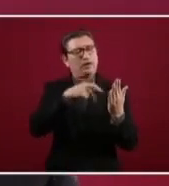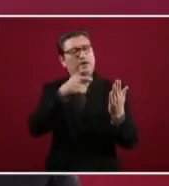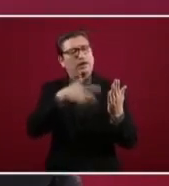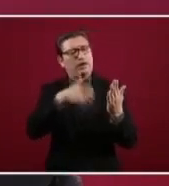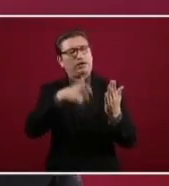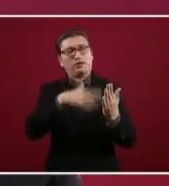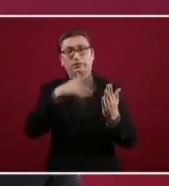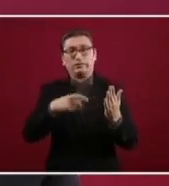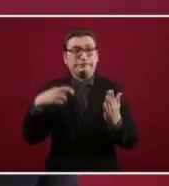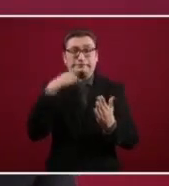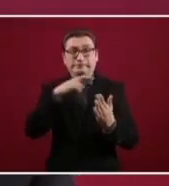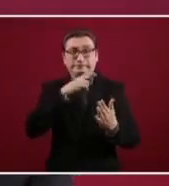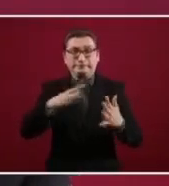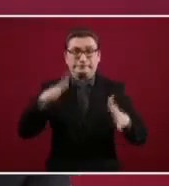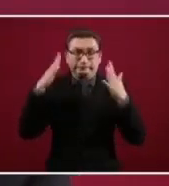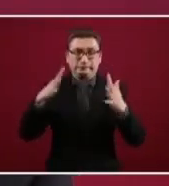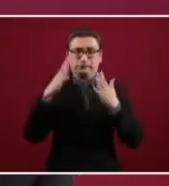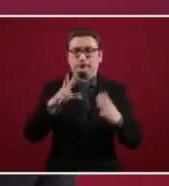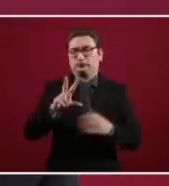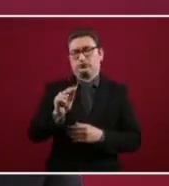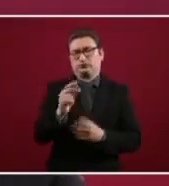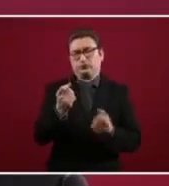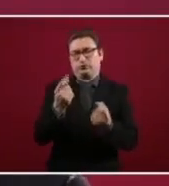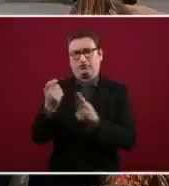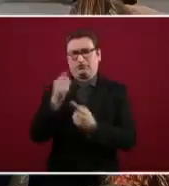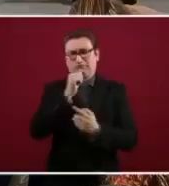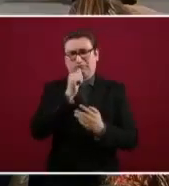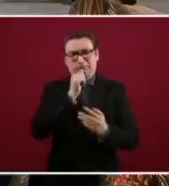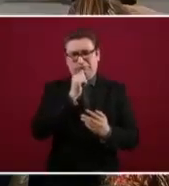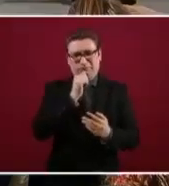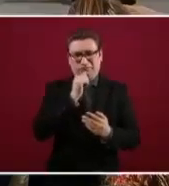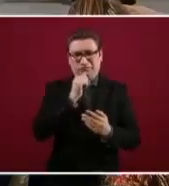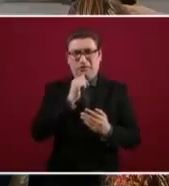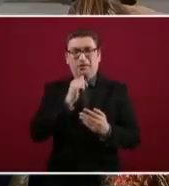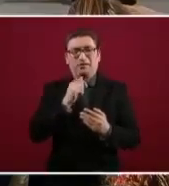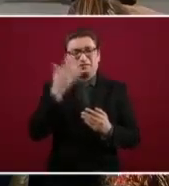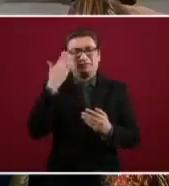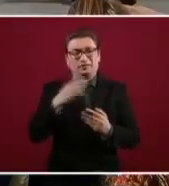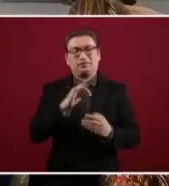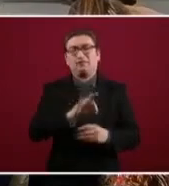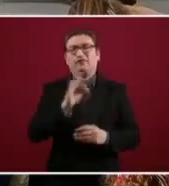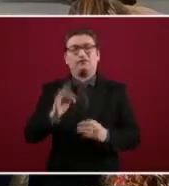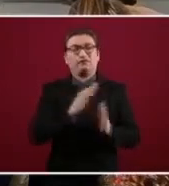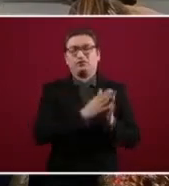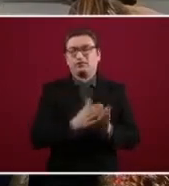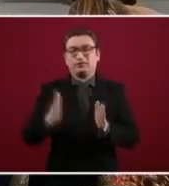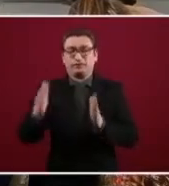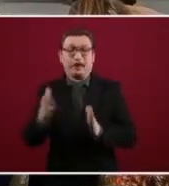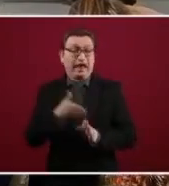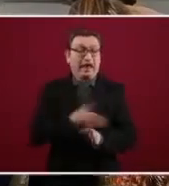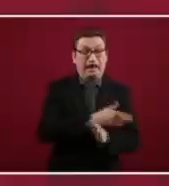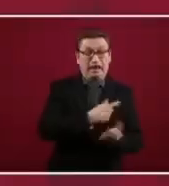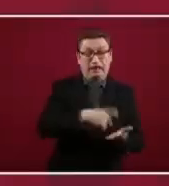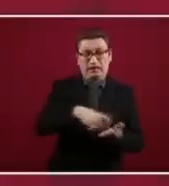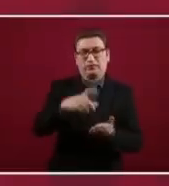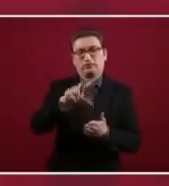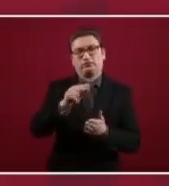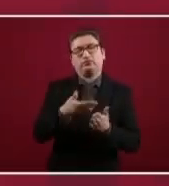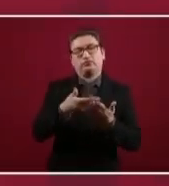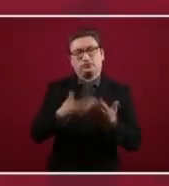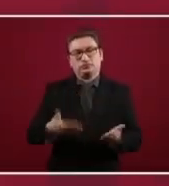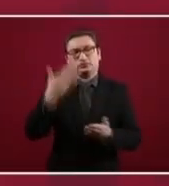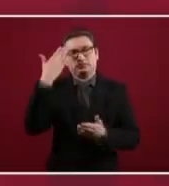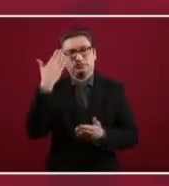que precipitarse a quienes hayan adelantado y hayan salido antes de la fecha señalada para el programa porque podrán saber